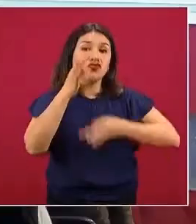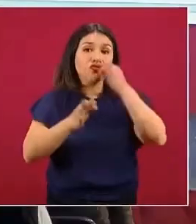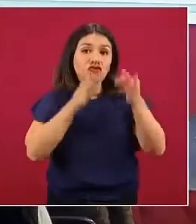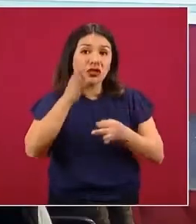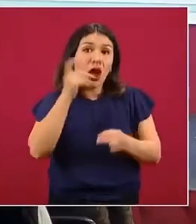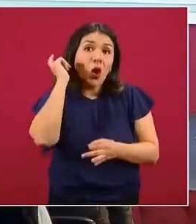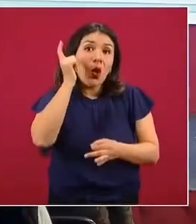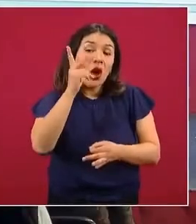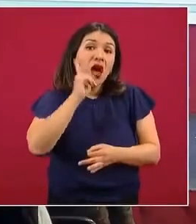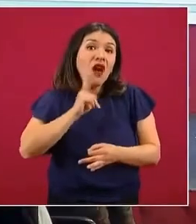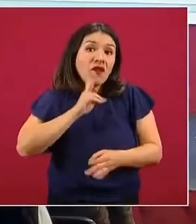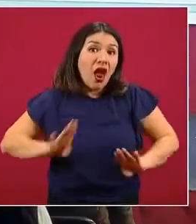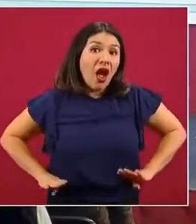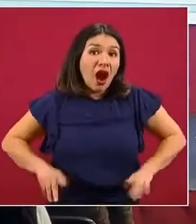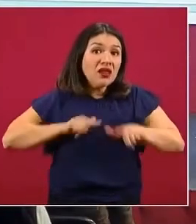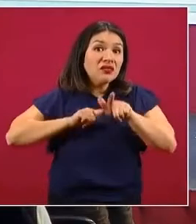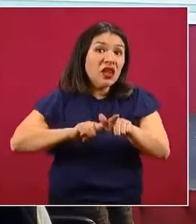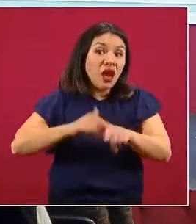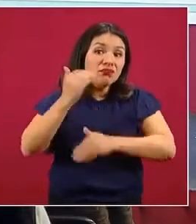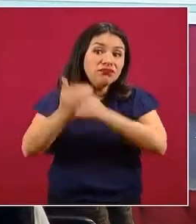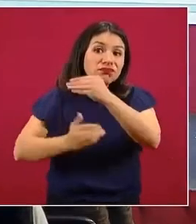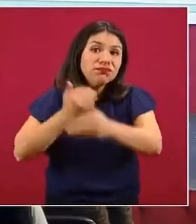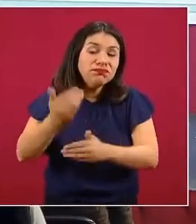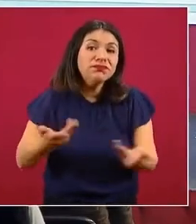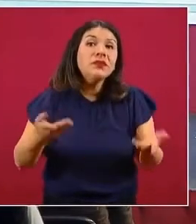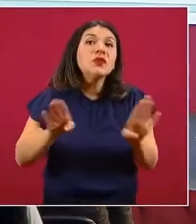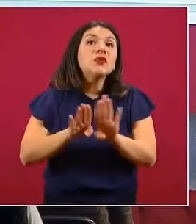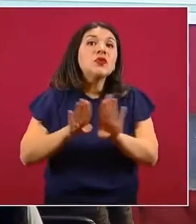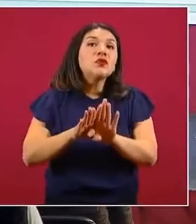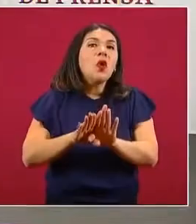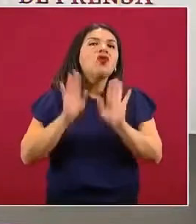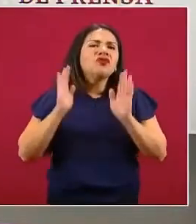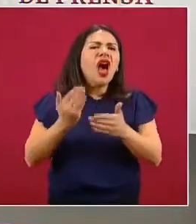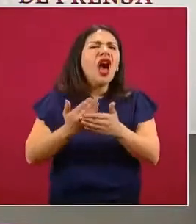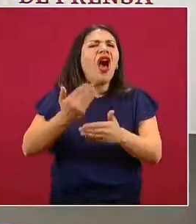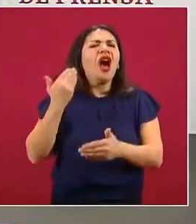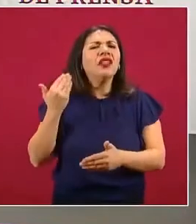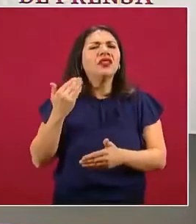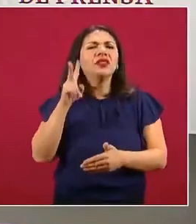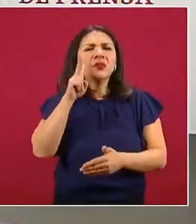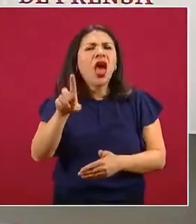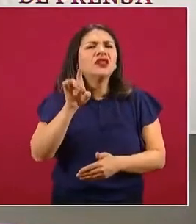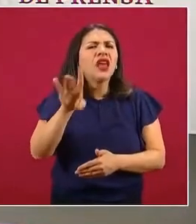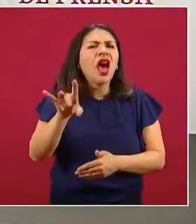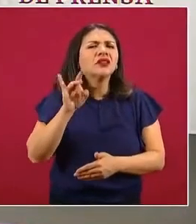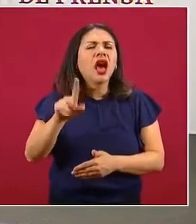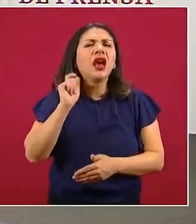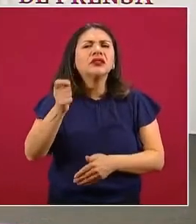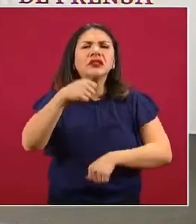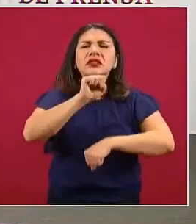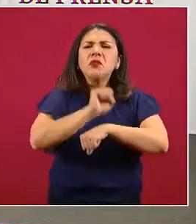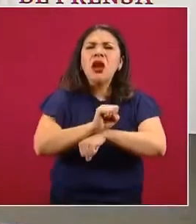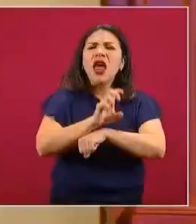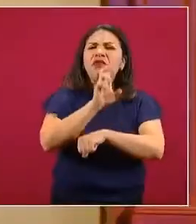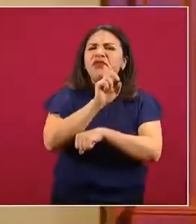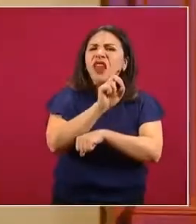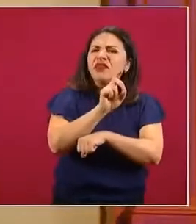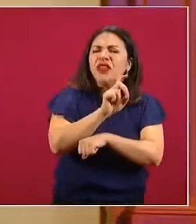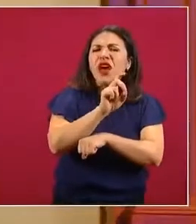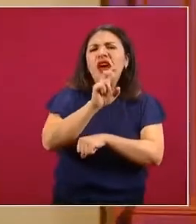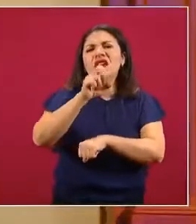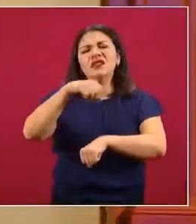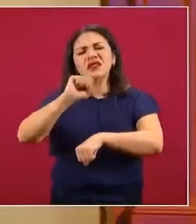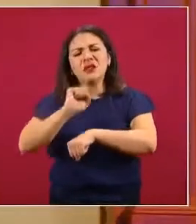noticia. Esperemos que la tendencia se pueda mantener, como ya la habíamos tenido en un momento determinado entre la semana 30 y